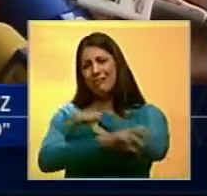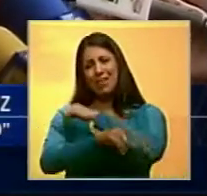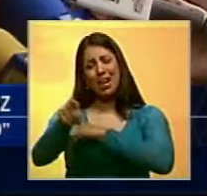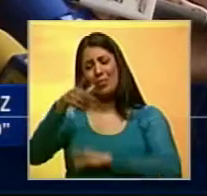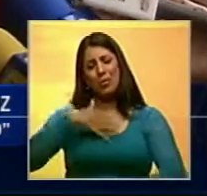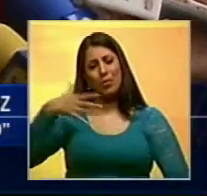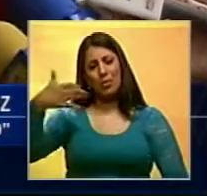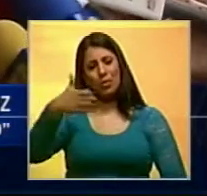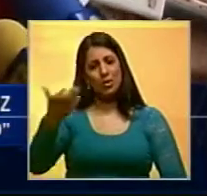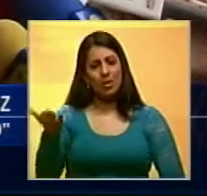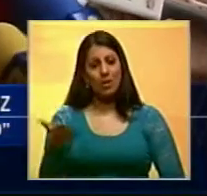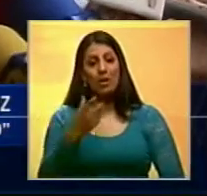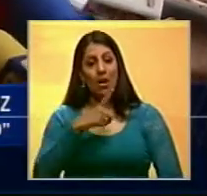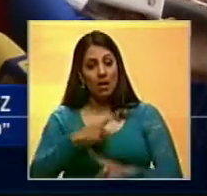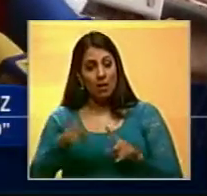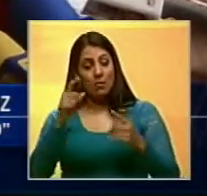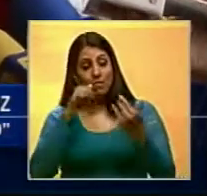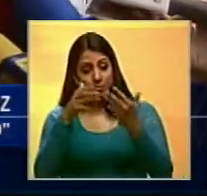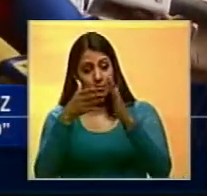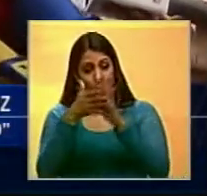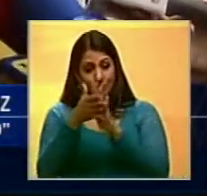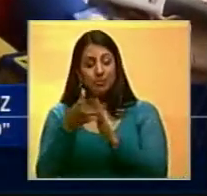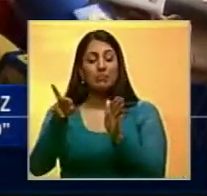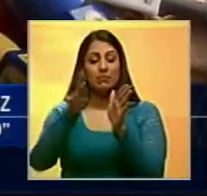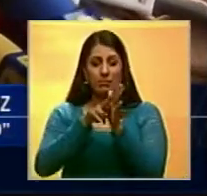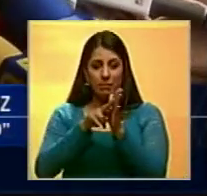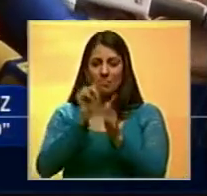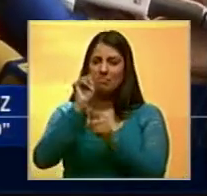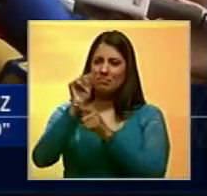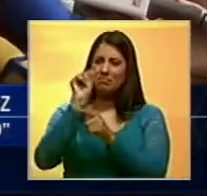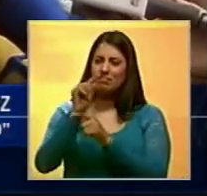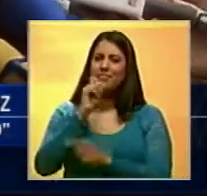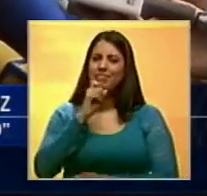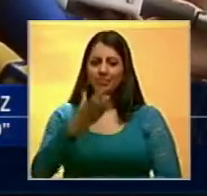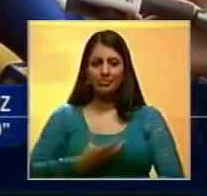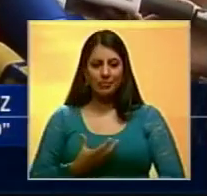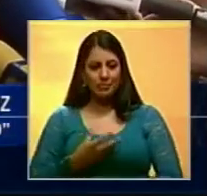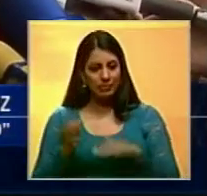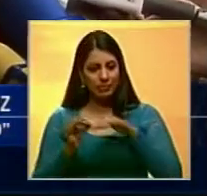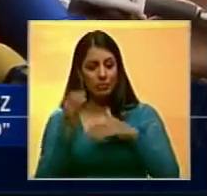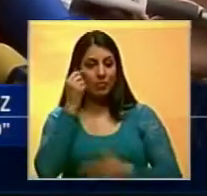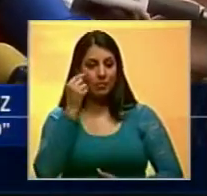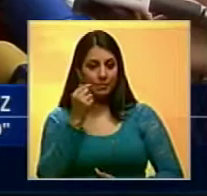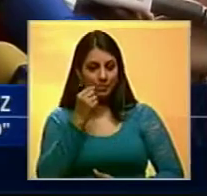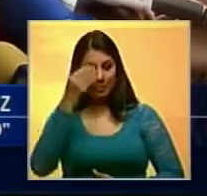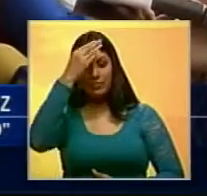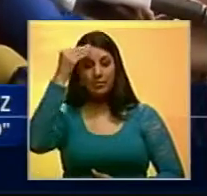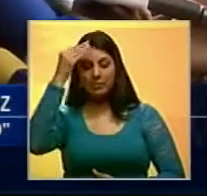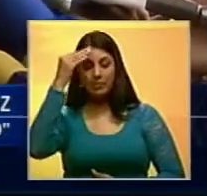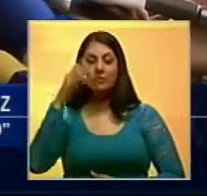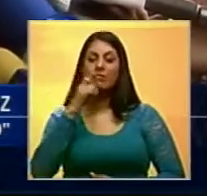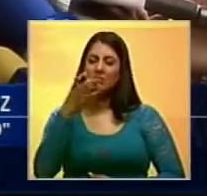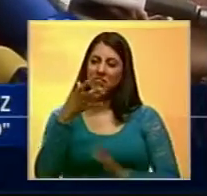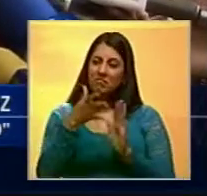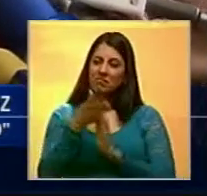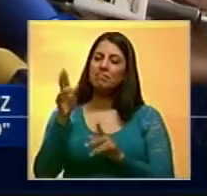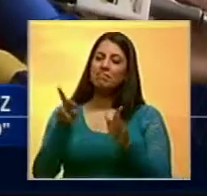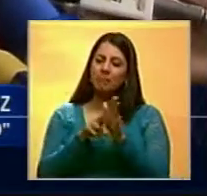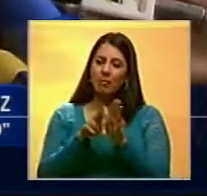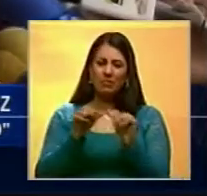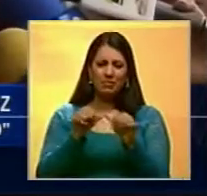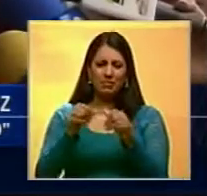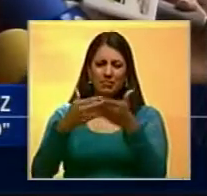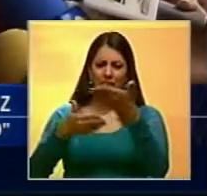Unidad Democrática. En este sentido, replicó las declaraciones del alcalde del municipio Sucre, Carlos Ocariz, quien afirmaba continuar en